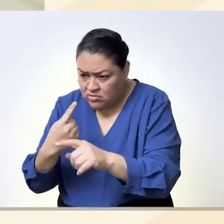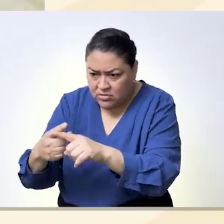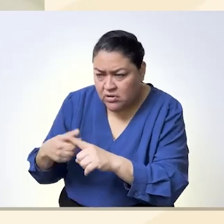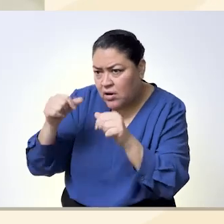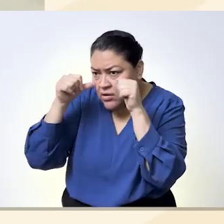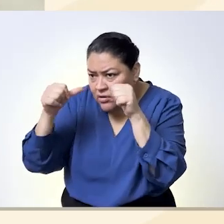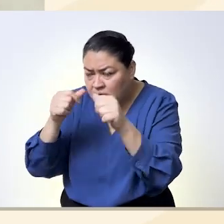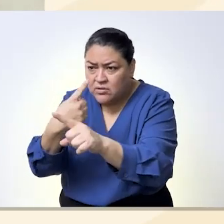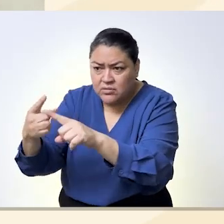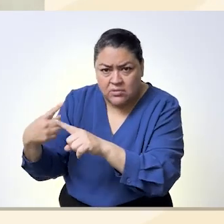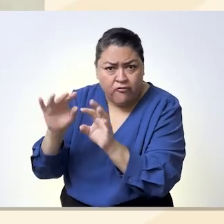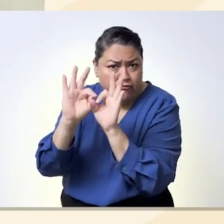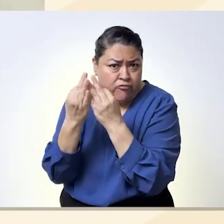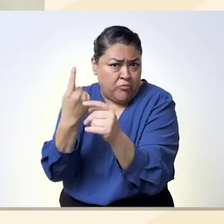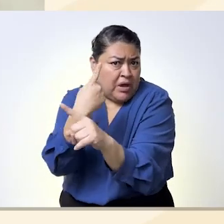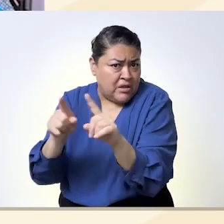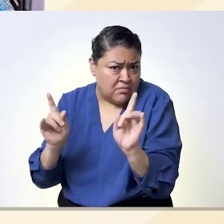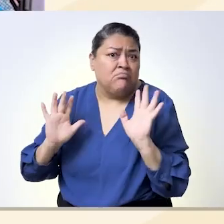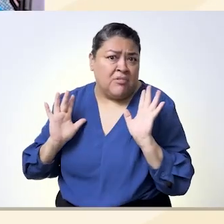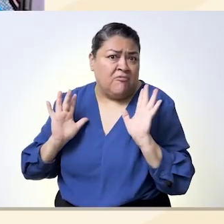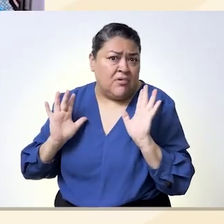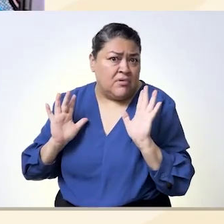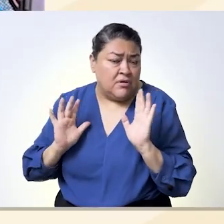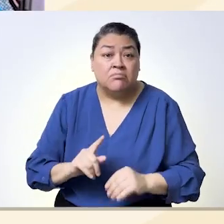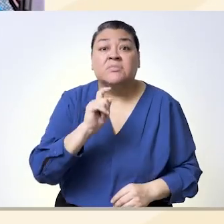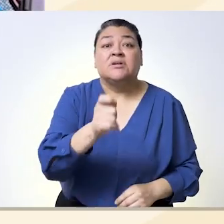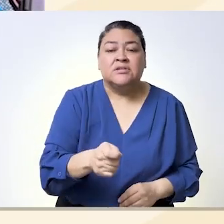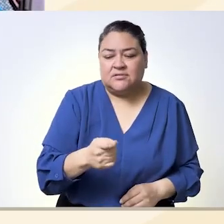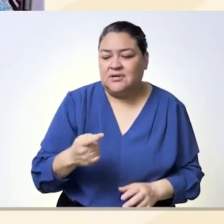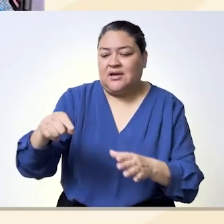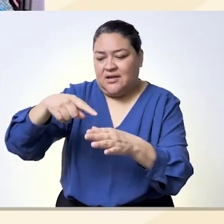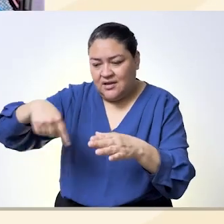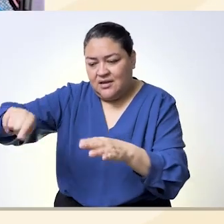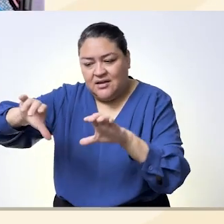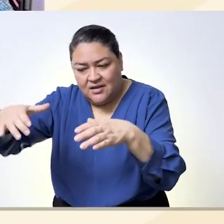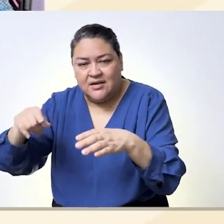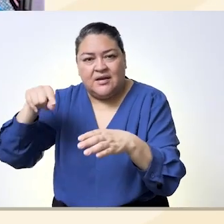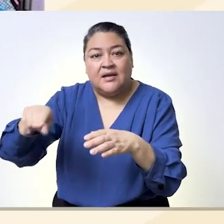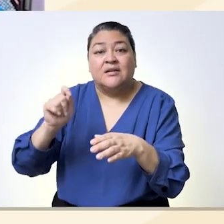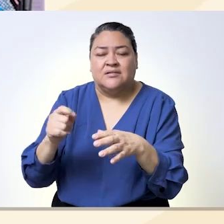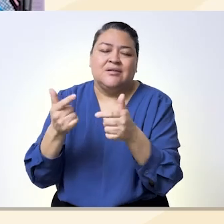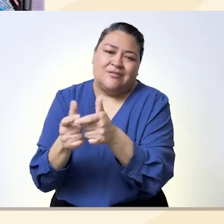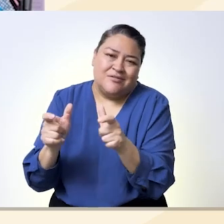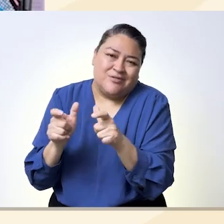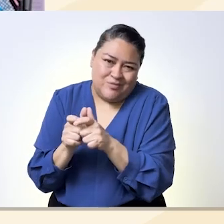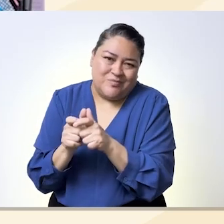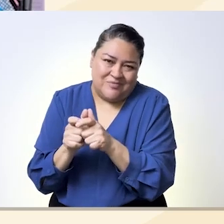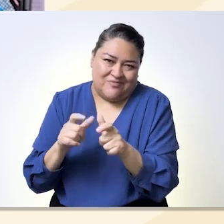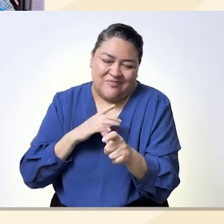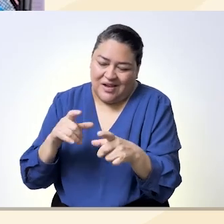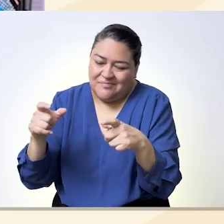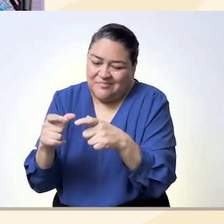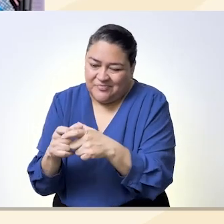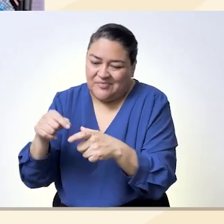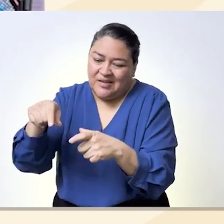de vivir y procesar el mundo. Y básicamente, o sea, como que se ha convertido en una